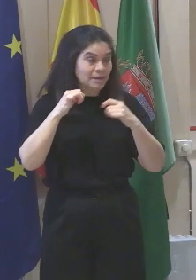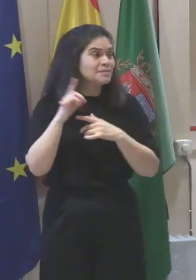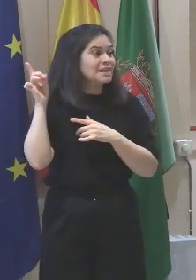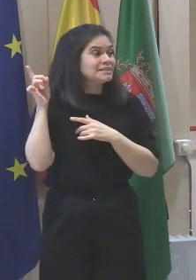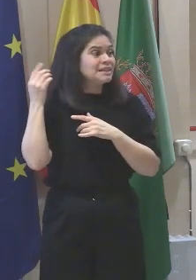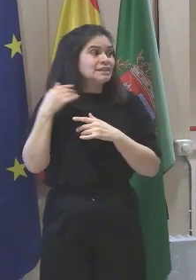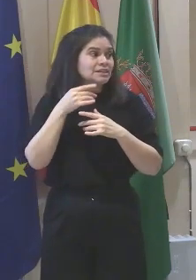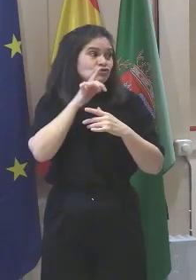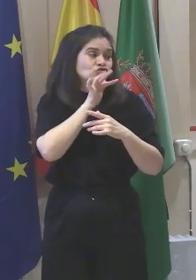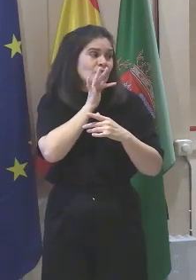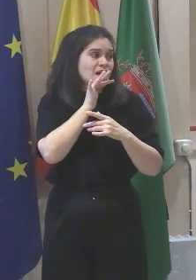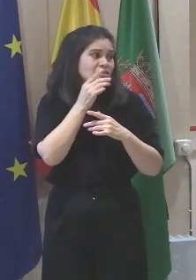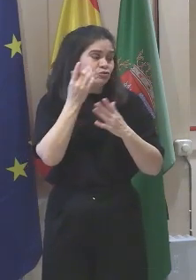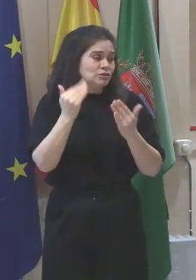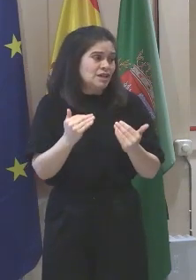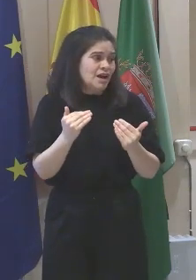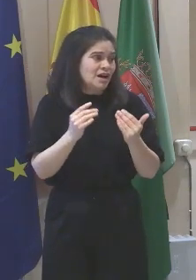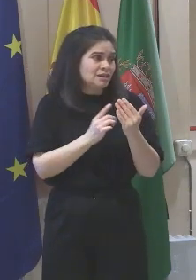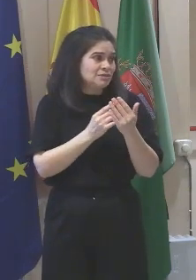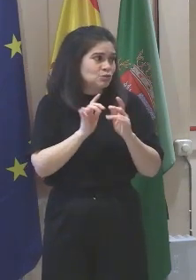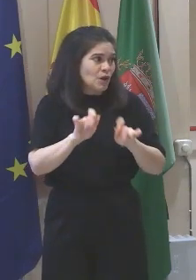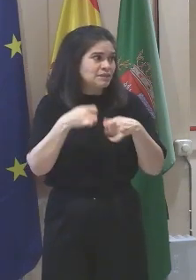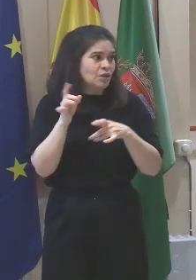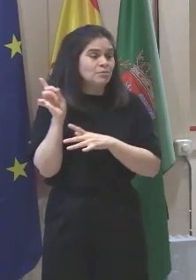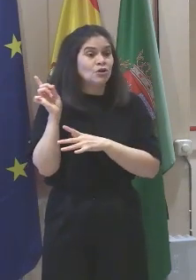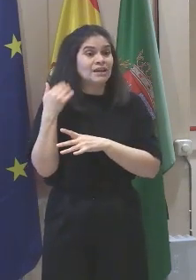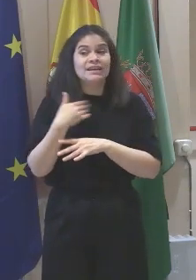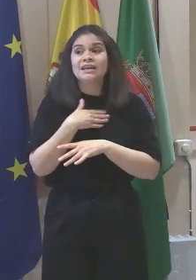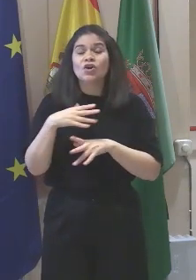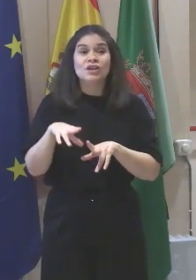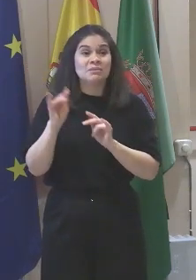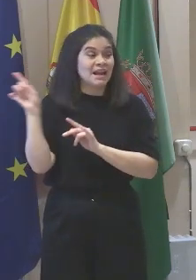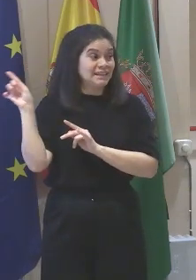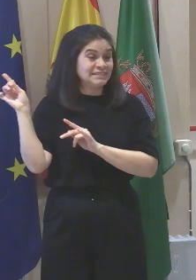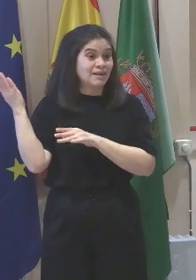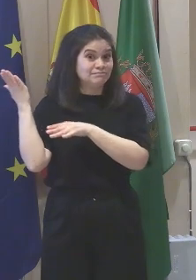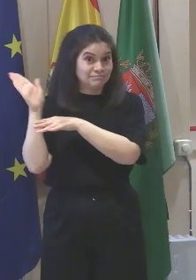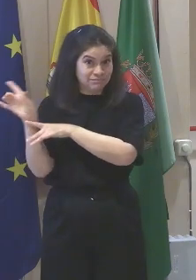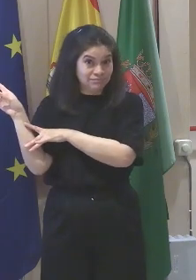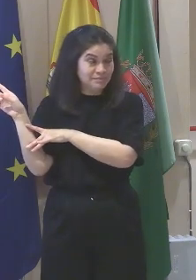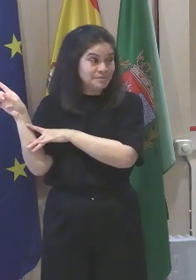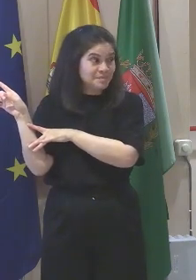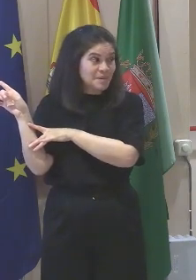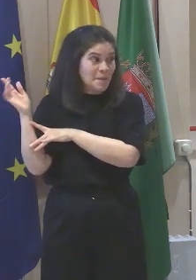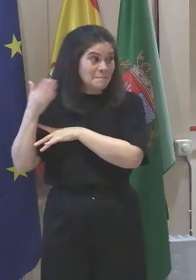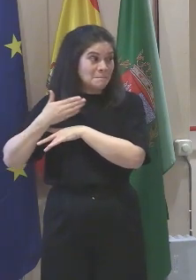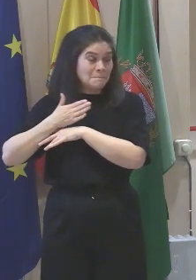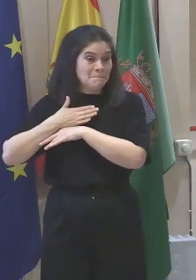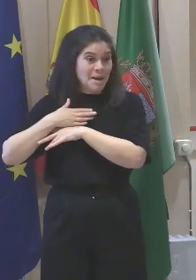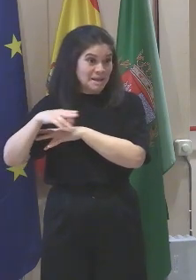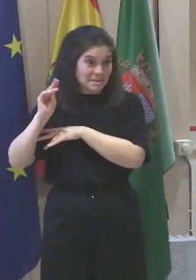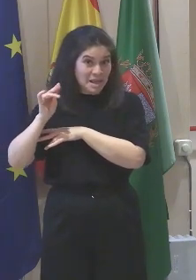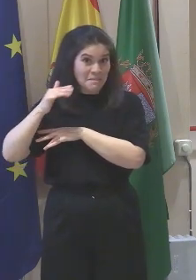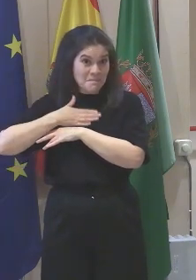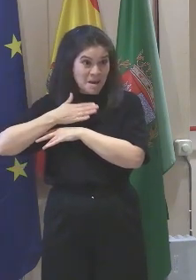actualizado. Y ya yo iba a terminar y esta diapositiva la tenía guardada, pero al final es mi reivindicación